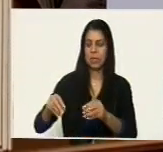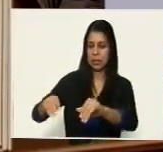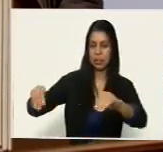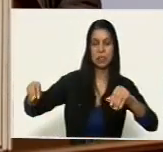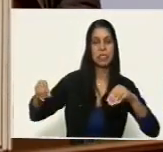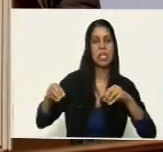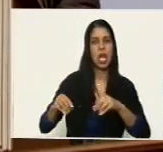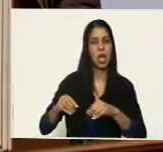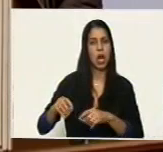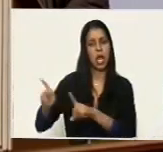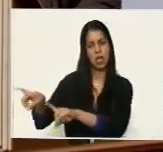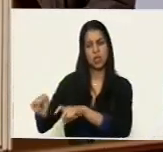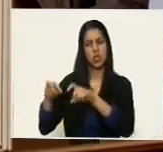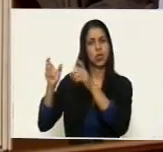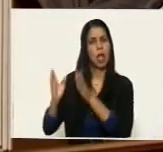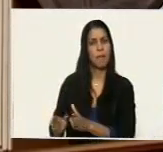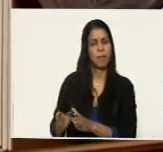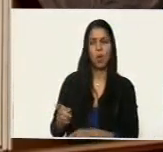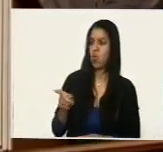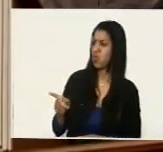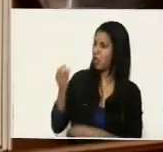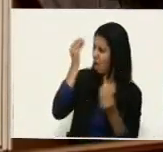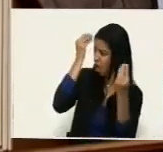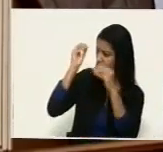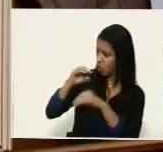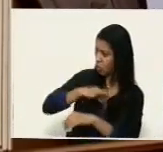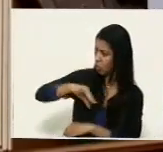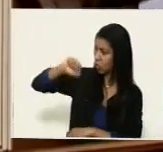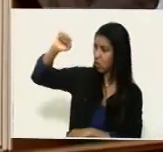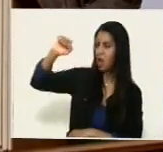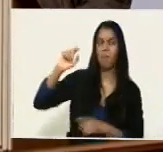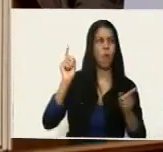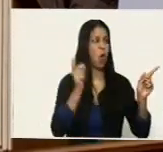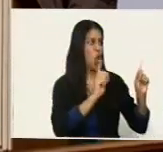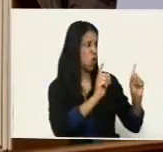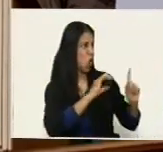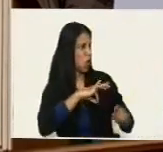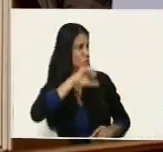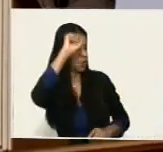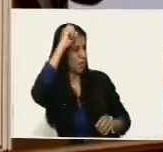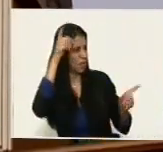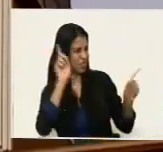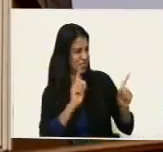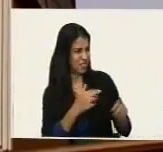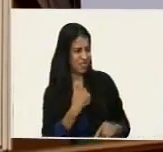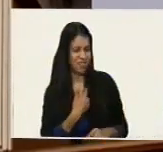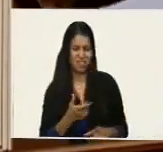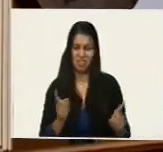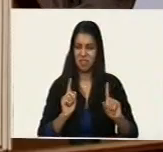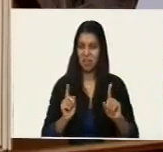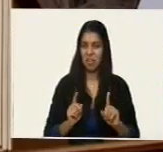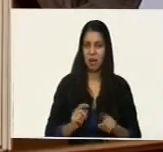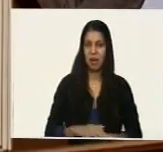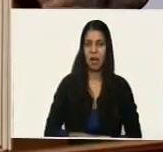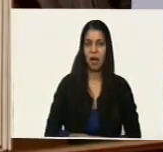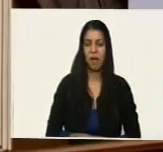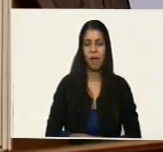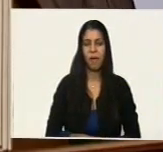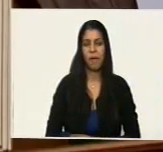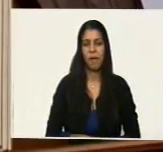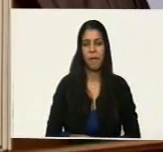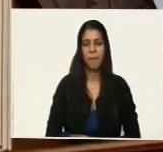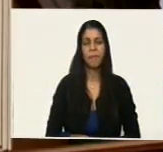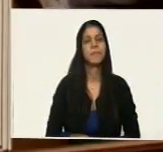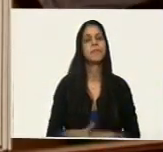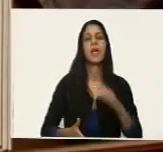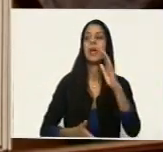los campesinos. O sea, que usted está de acuerdo con el socialismo, ni de vaina, eso no. Le decía el campesino Fidel. Iba